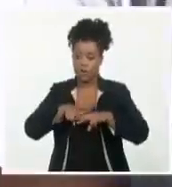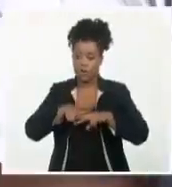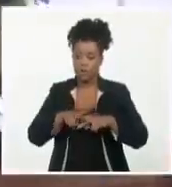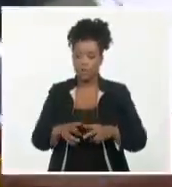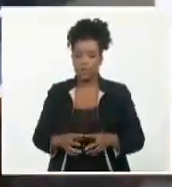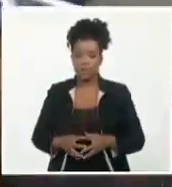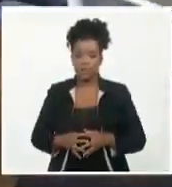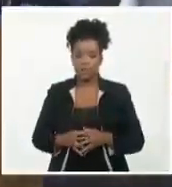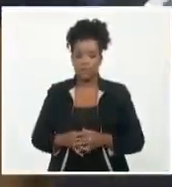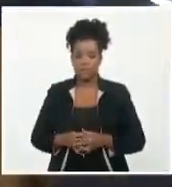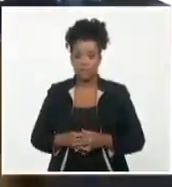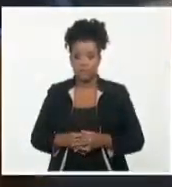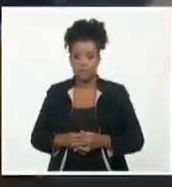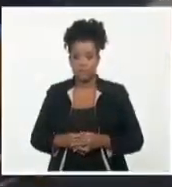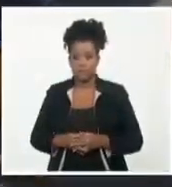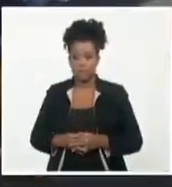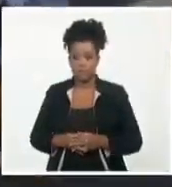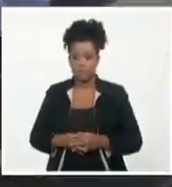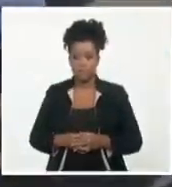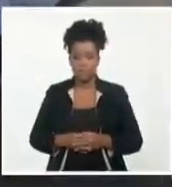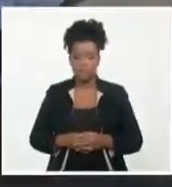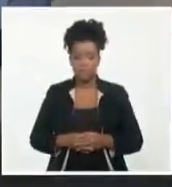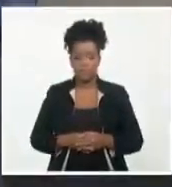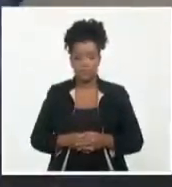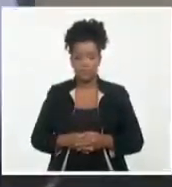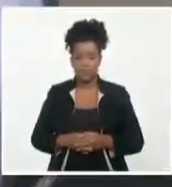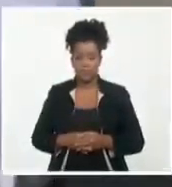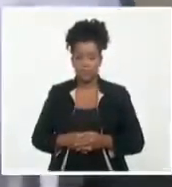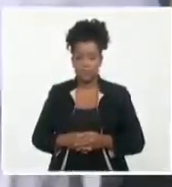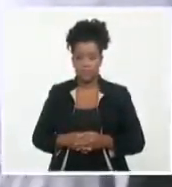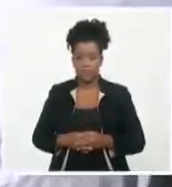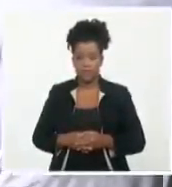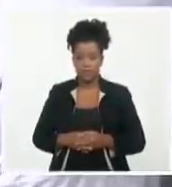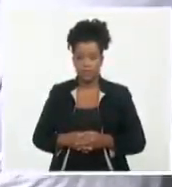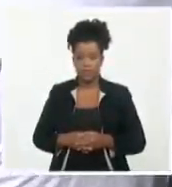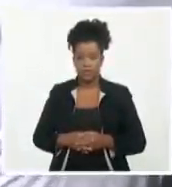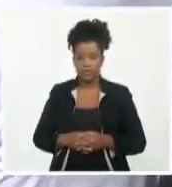García Zapata. Sin Castillo, Sistema Informativo de la Televisión Cubana.